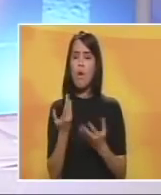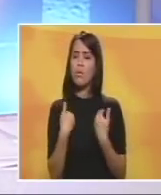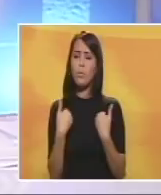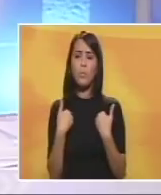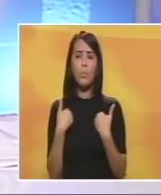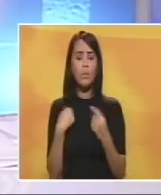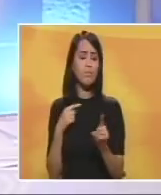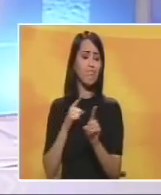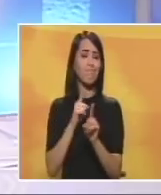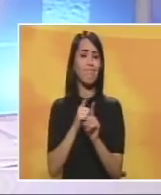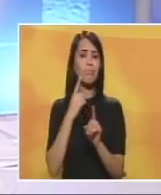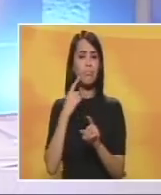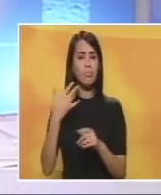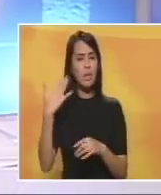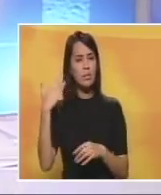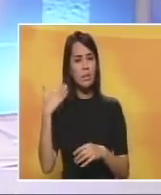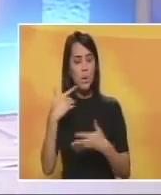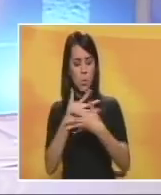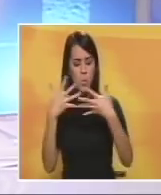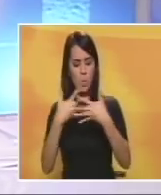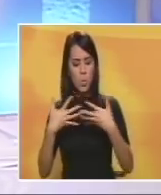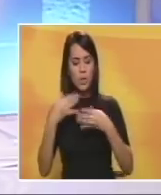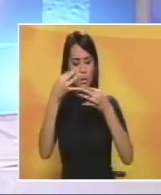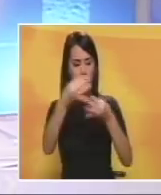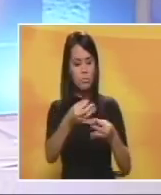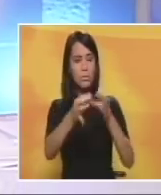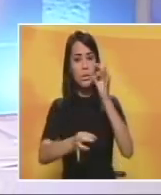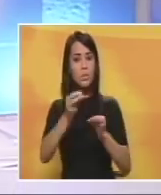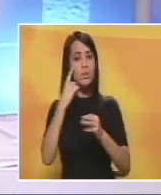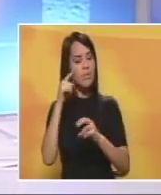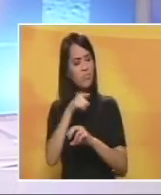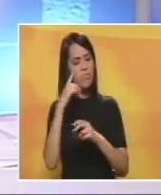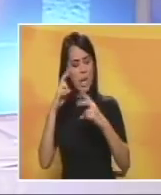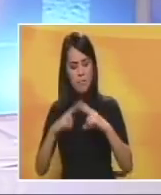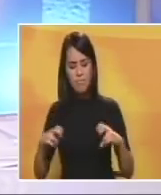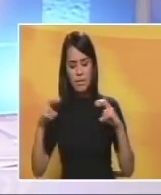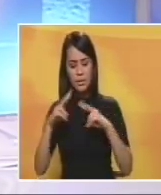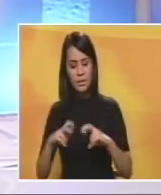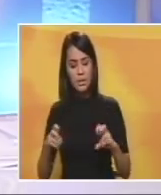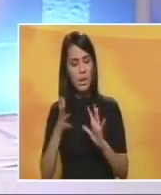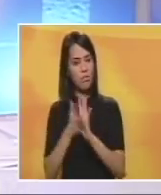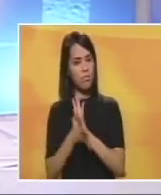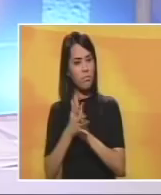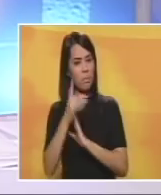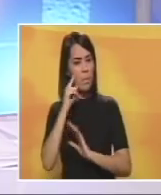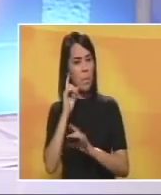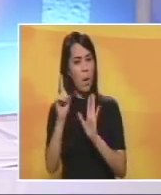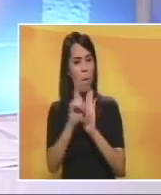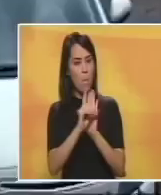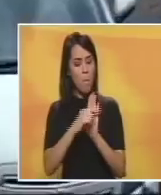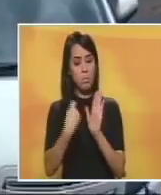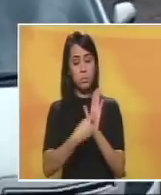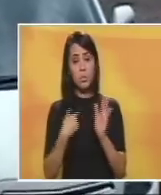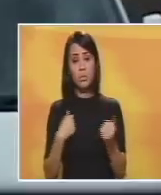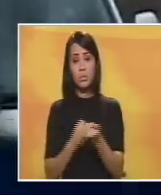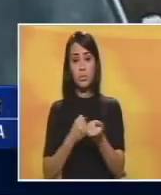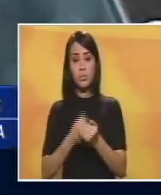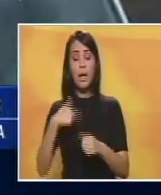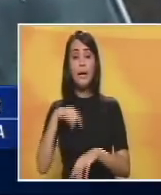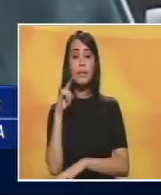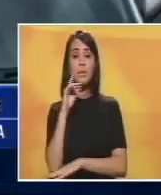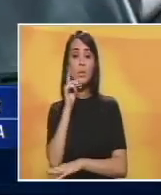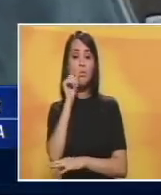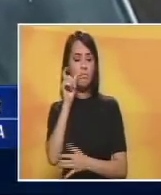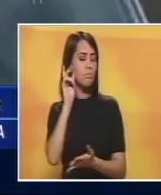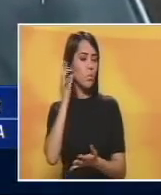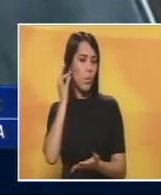de persecución en un escrito presentado ante el juez que investiga por presunta asociación ilícita. Fernández se presentó este lunes